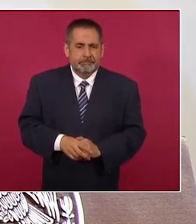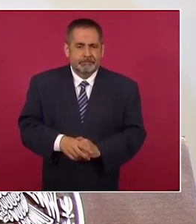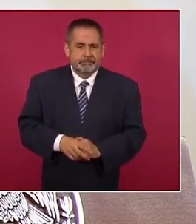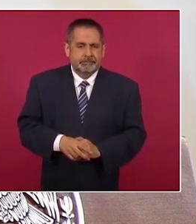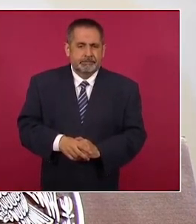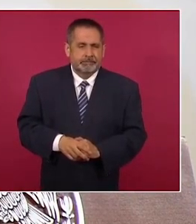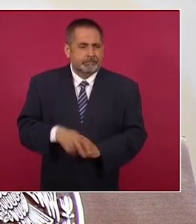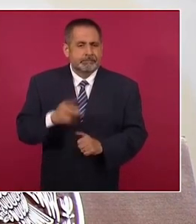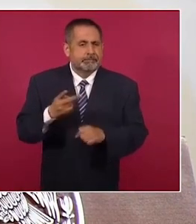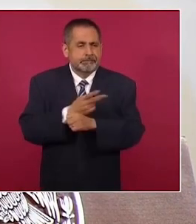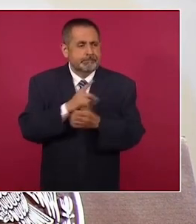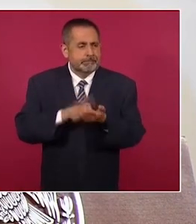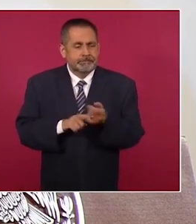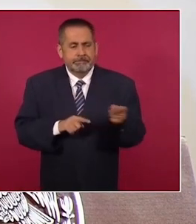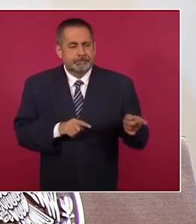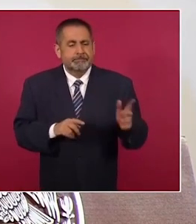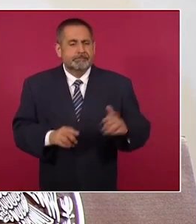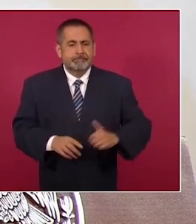Pero resulta